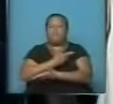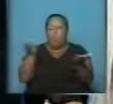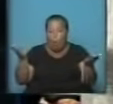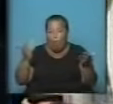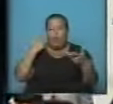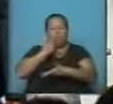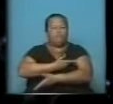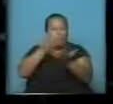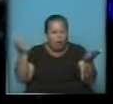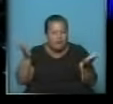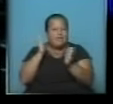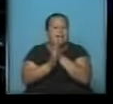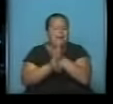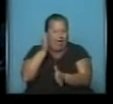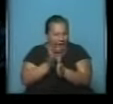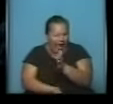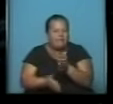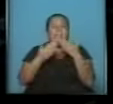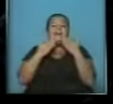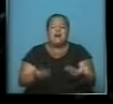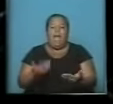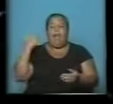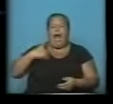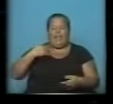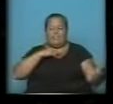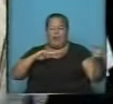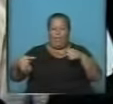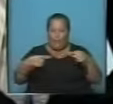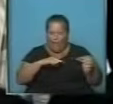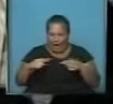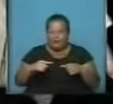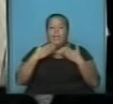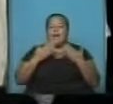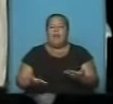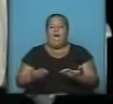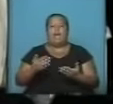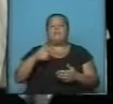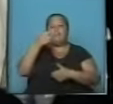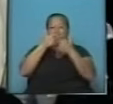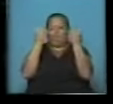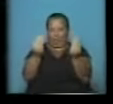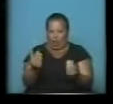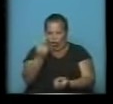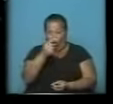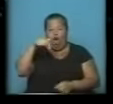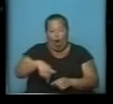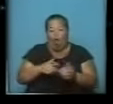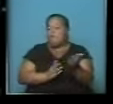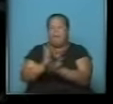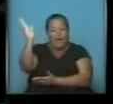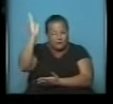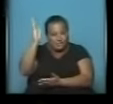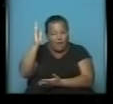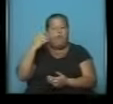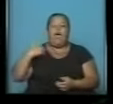público, abierto, gratuito, gracias a Argentina Debate y a la presencia de los candidatos. Desde hoy y para